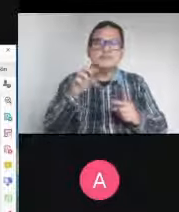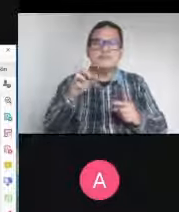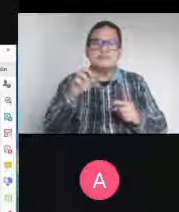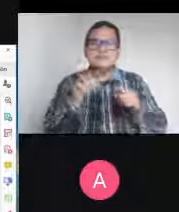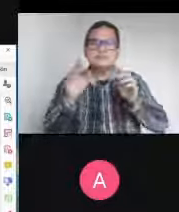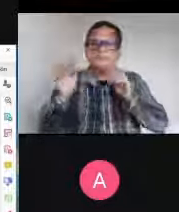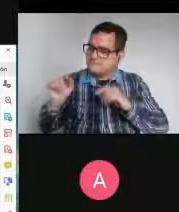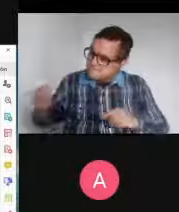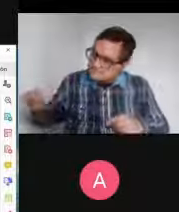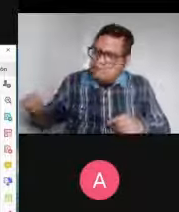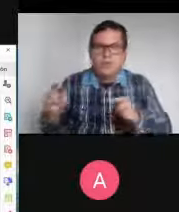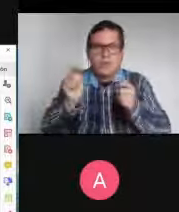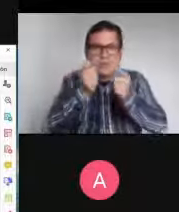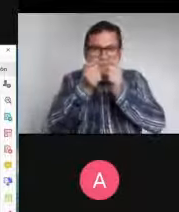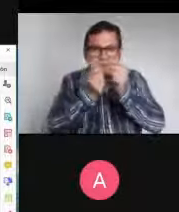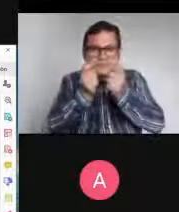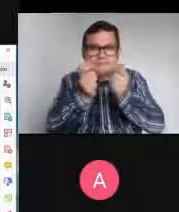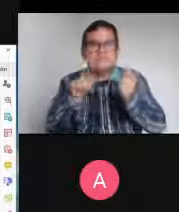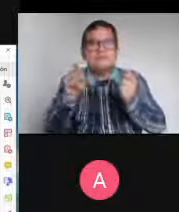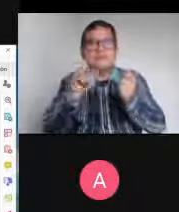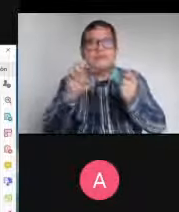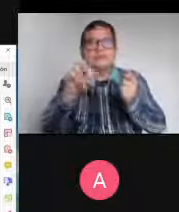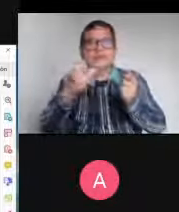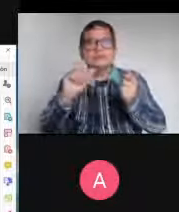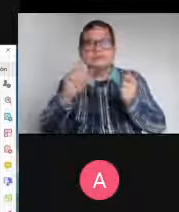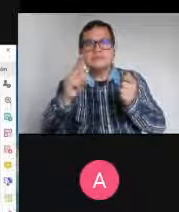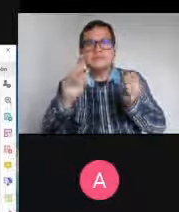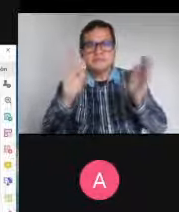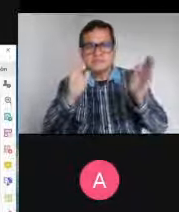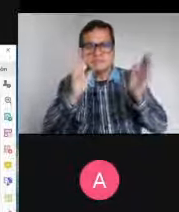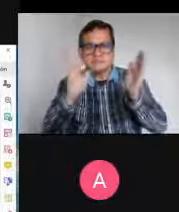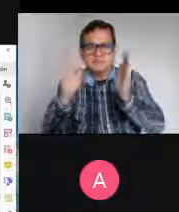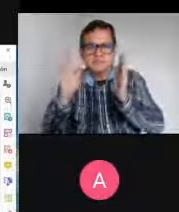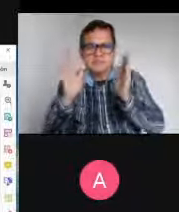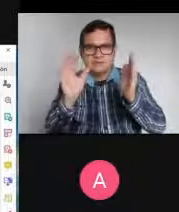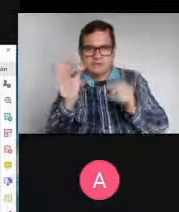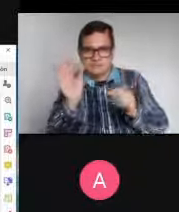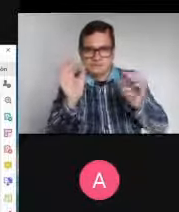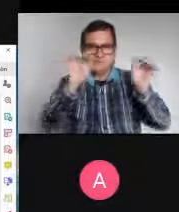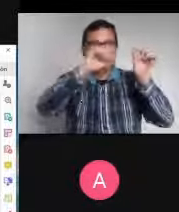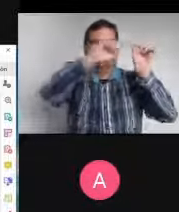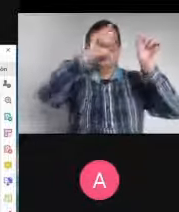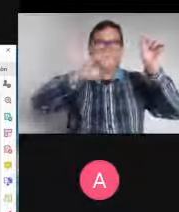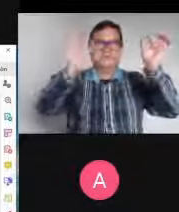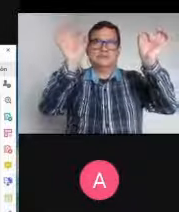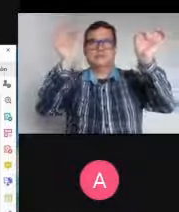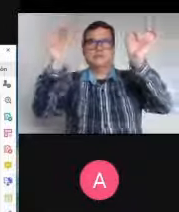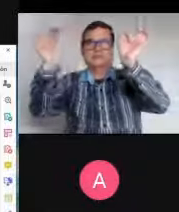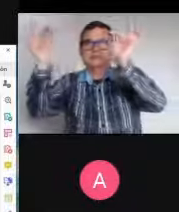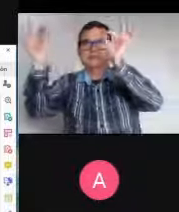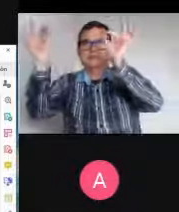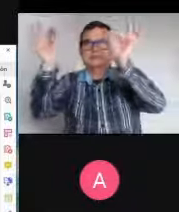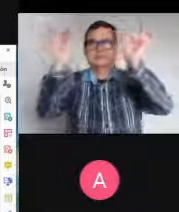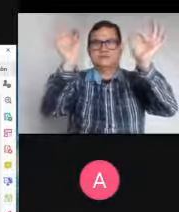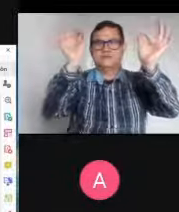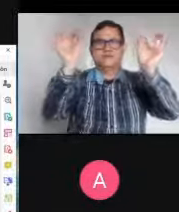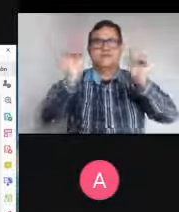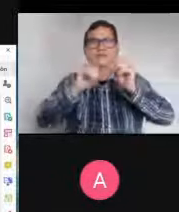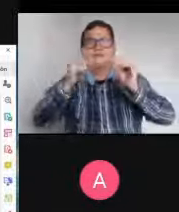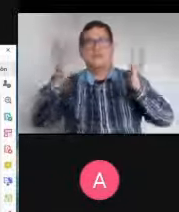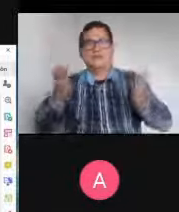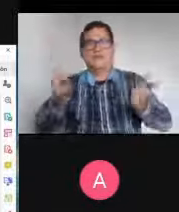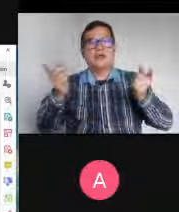uno podría mover la señal pues para tratar de cuadrarla sobre alguna de las líneas. Y también lo podríamos mover aquí en